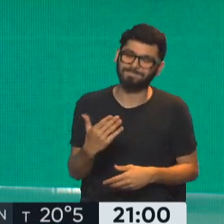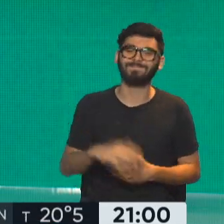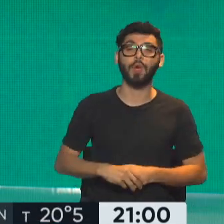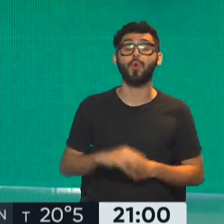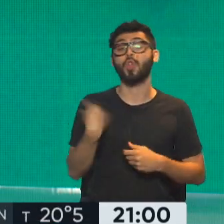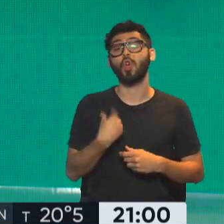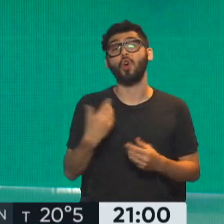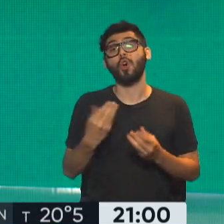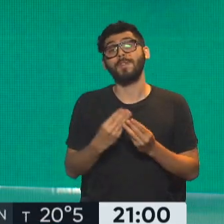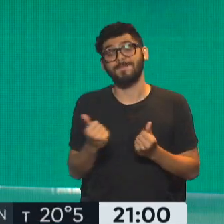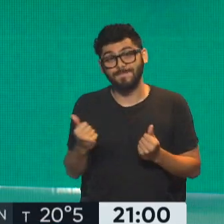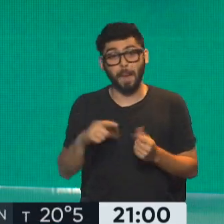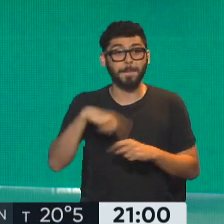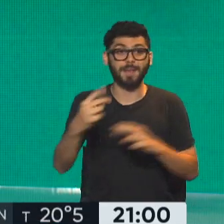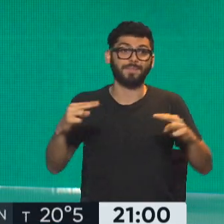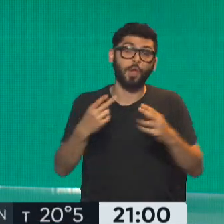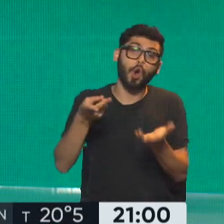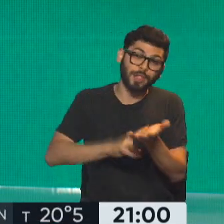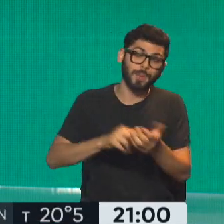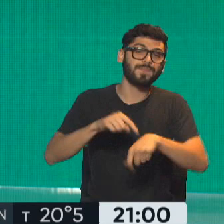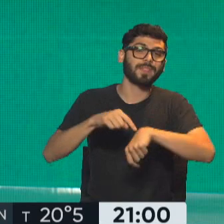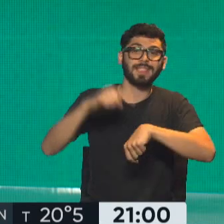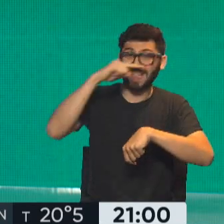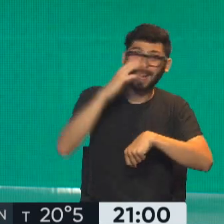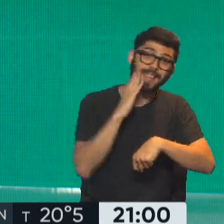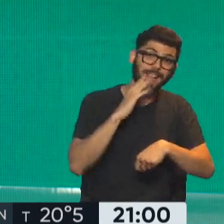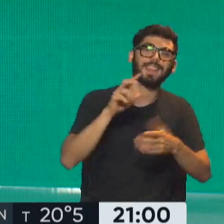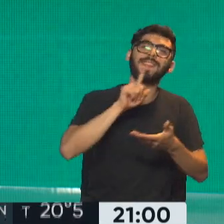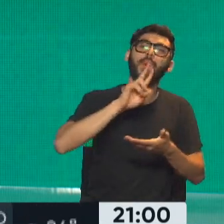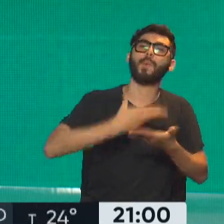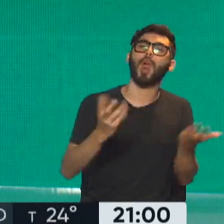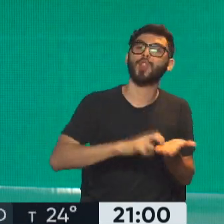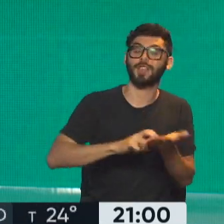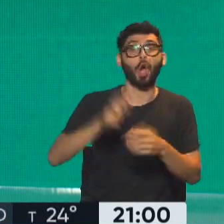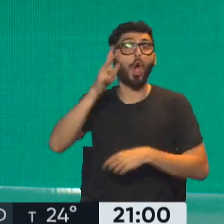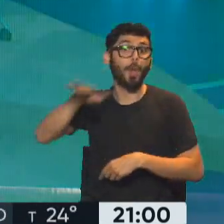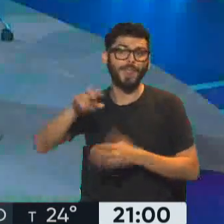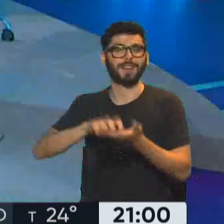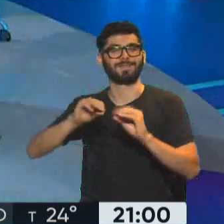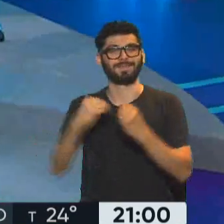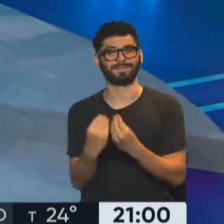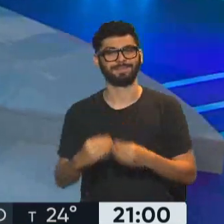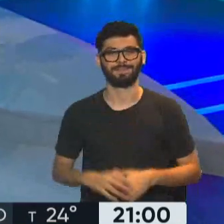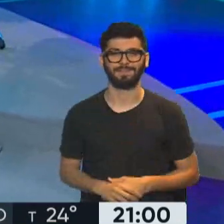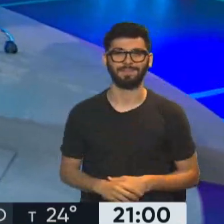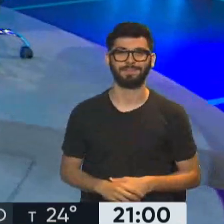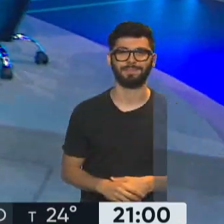gracias a ustedes también. Nos encontramos mañana a 19 horas con Televisión Pública Noticias, 20:30 con este cierre de edición.